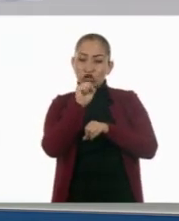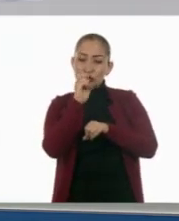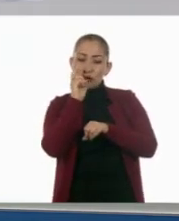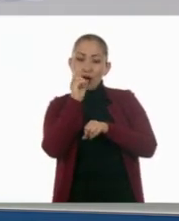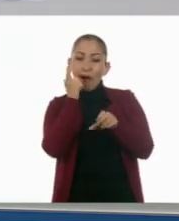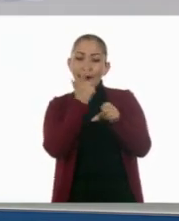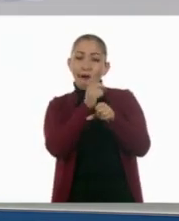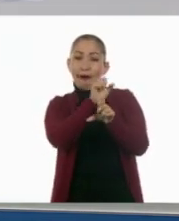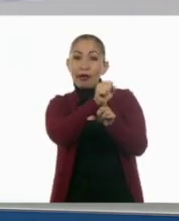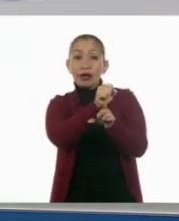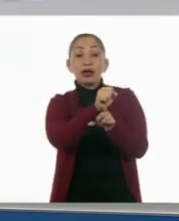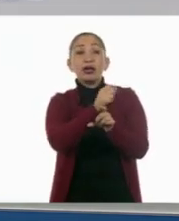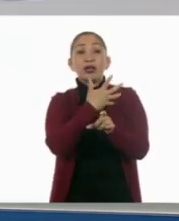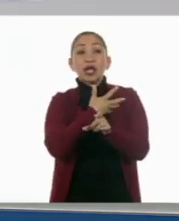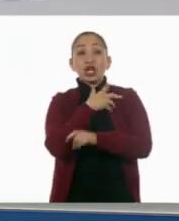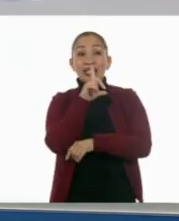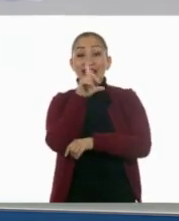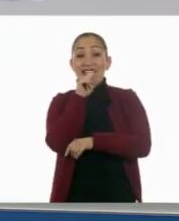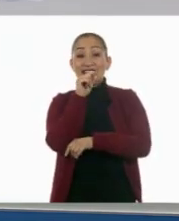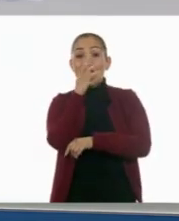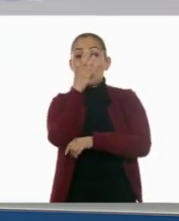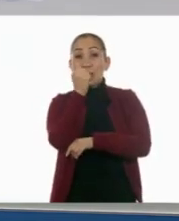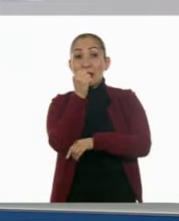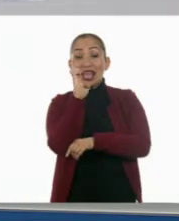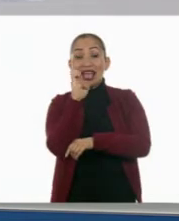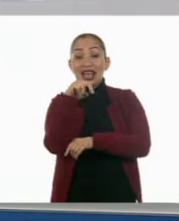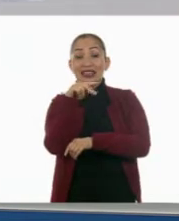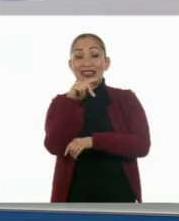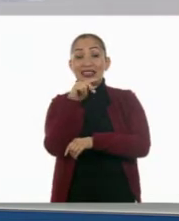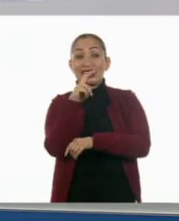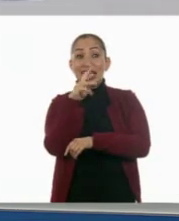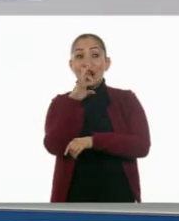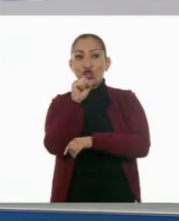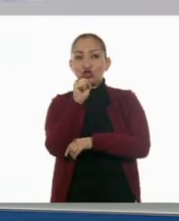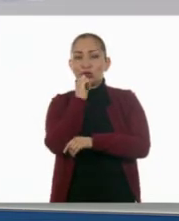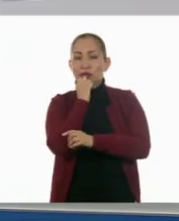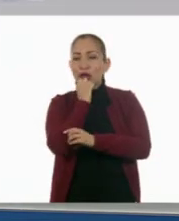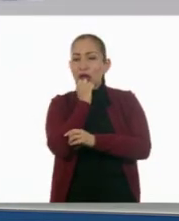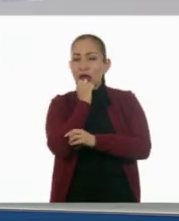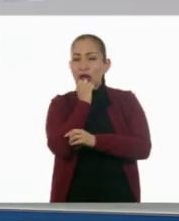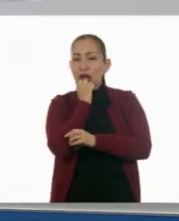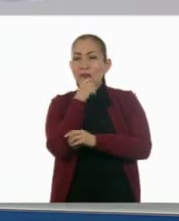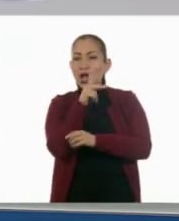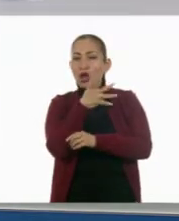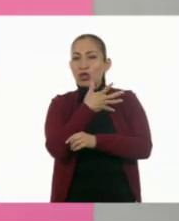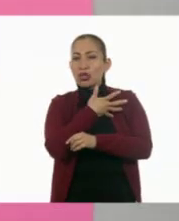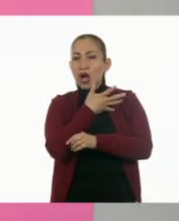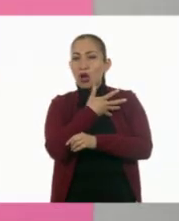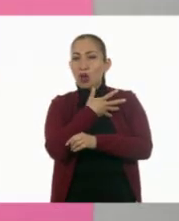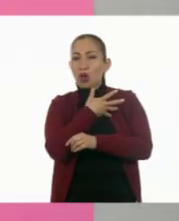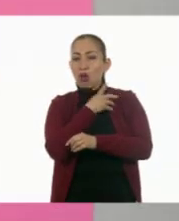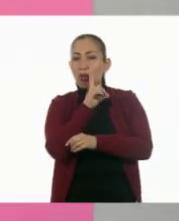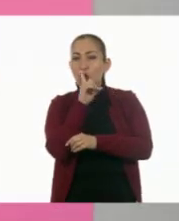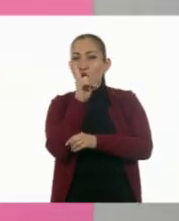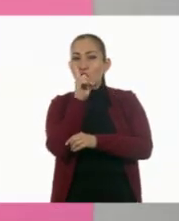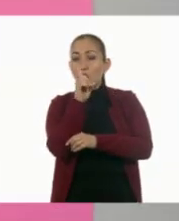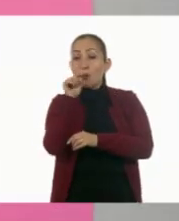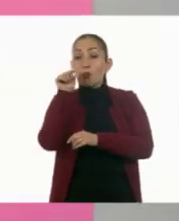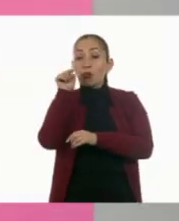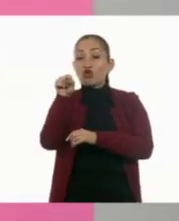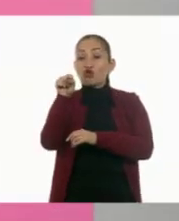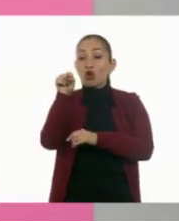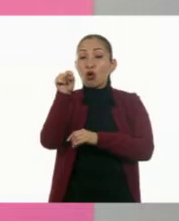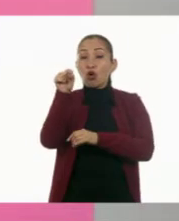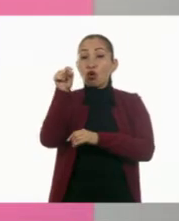Exacto. Entonces, yo tengo 79 enteros. Nada más tengo uno en la parte